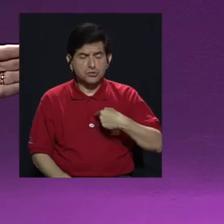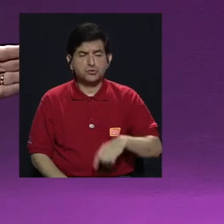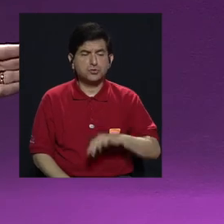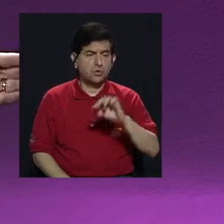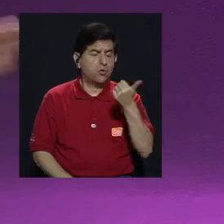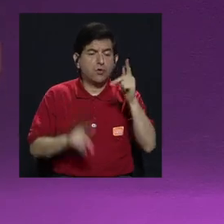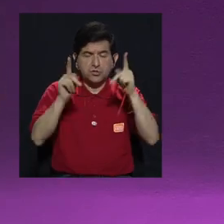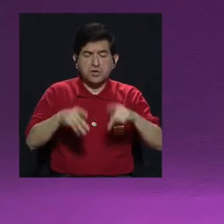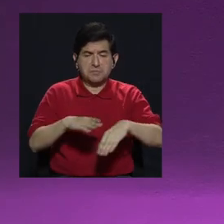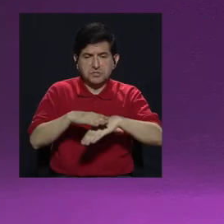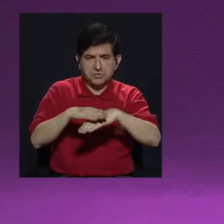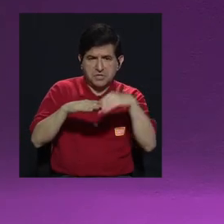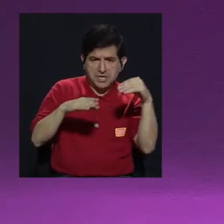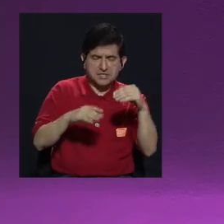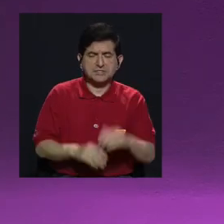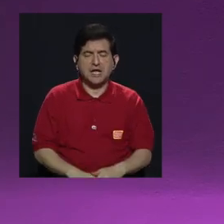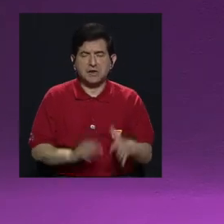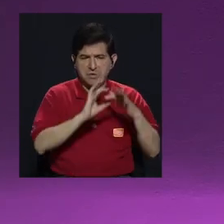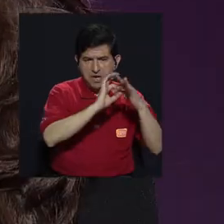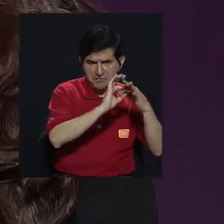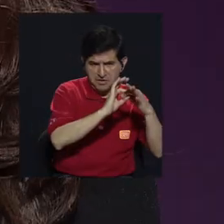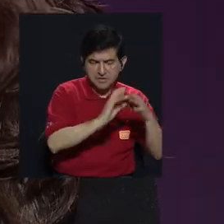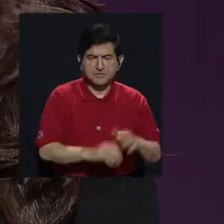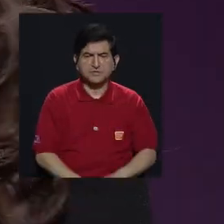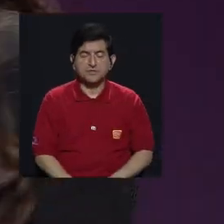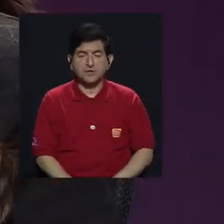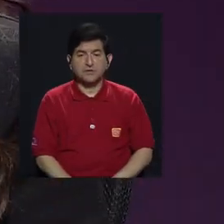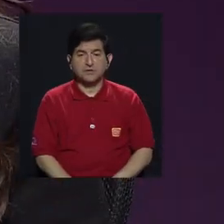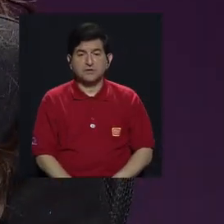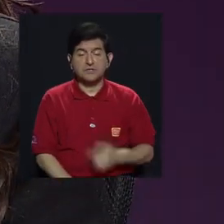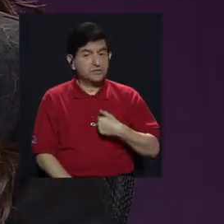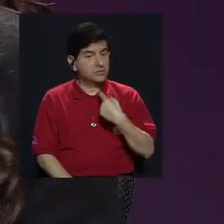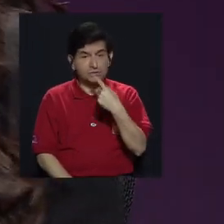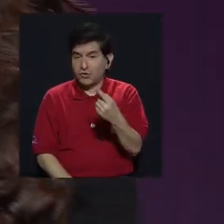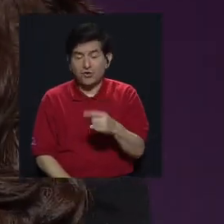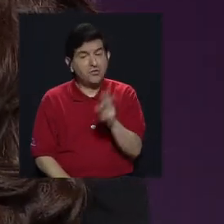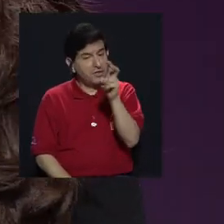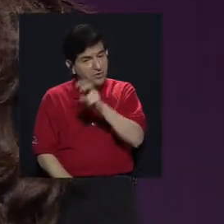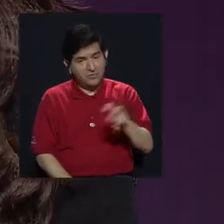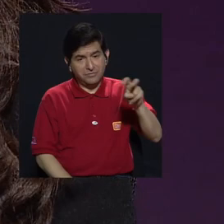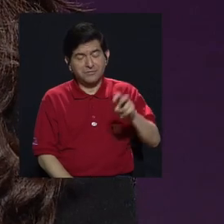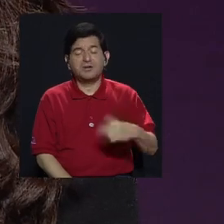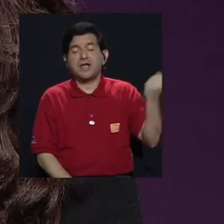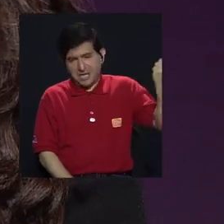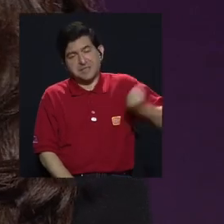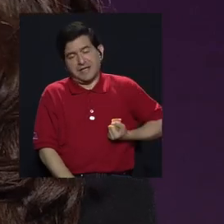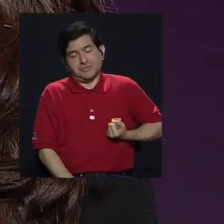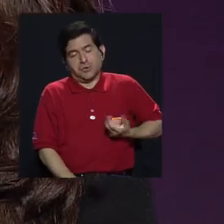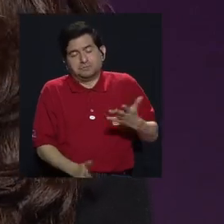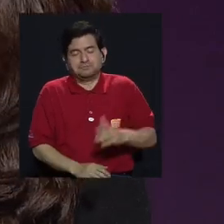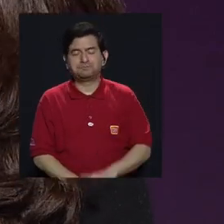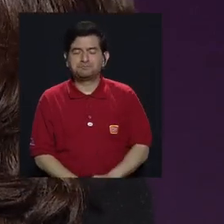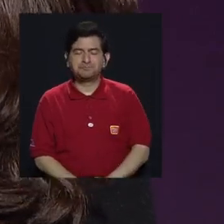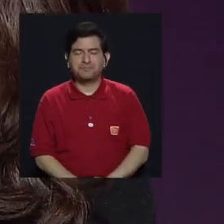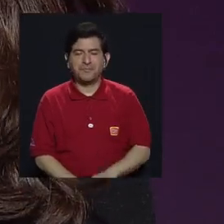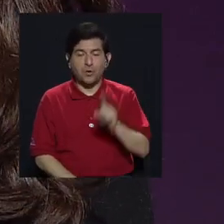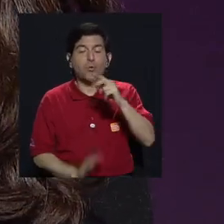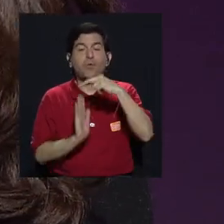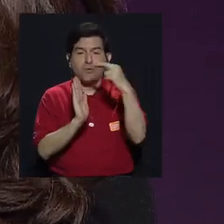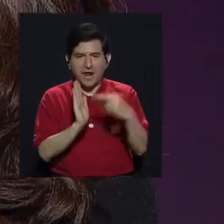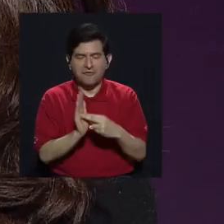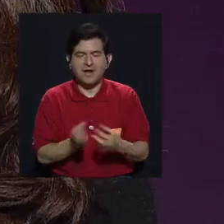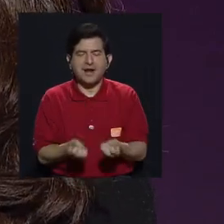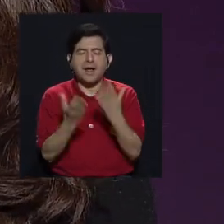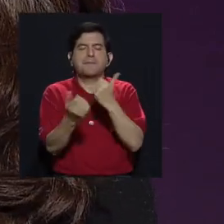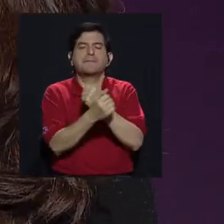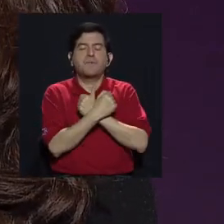salir con fulana tal, voy a salir con fulano sí, tal. Sí, claro. Si no digo es infidelidad, si no digo es traición. Okay. Entonces, por eso, una de las reglas